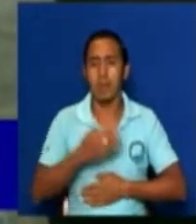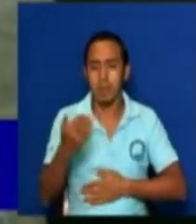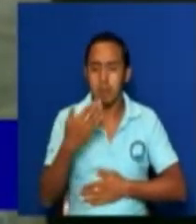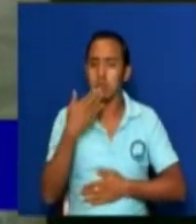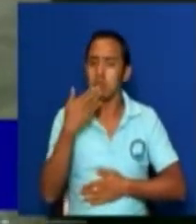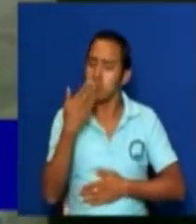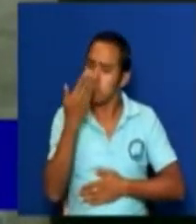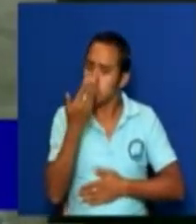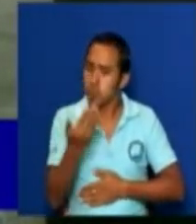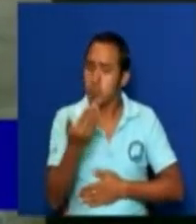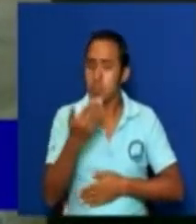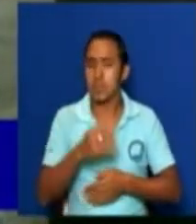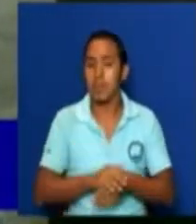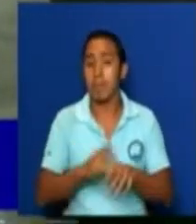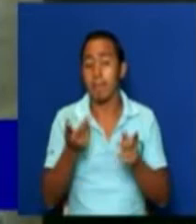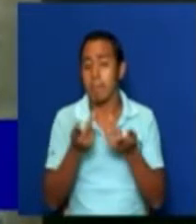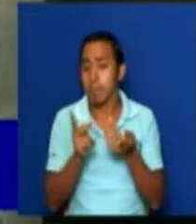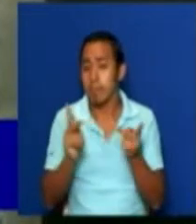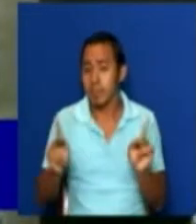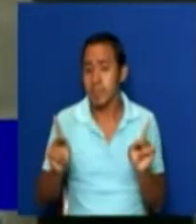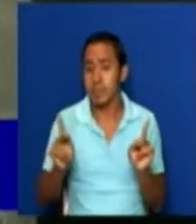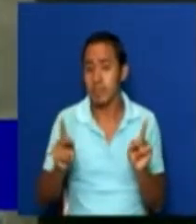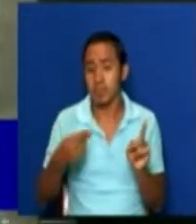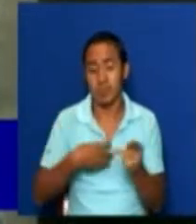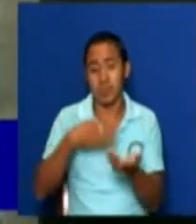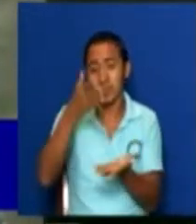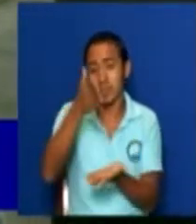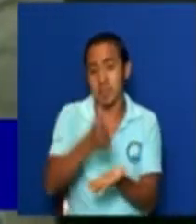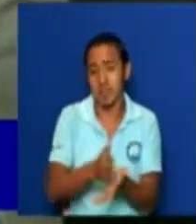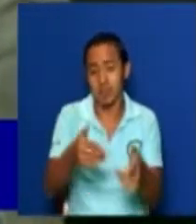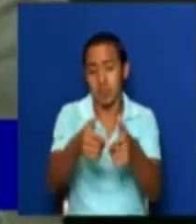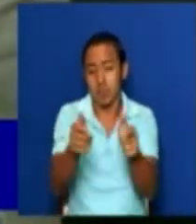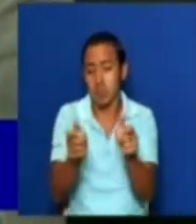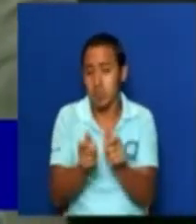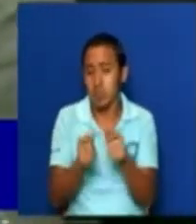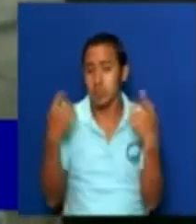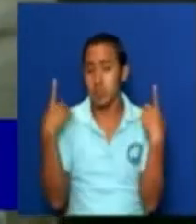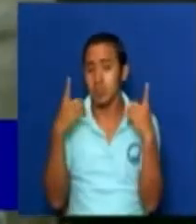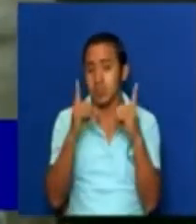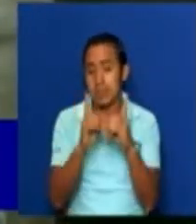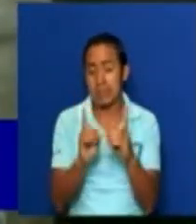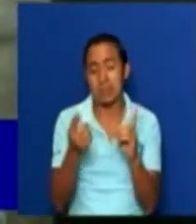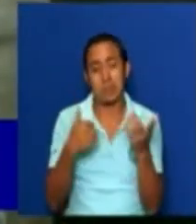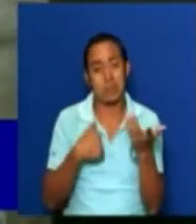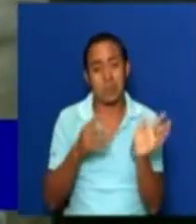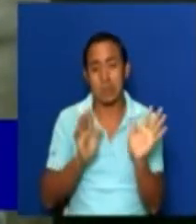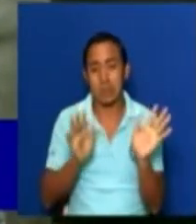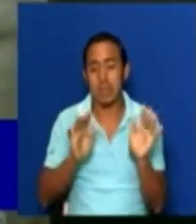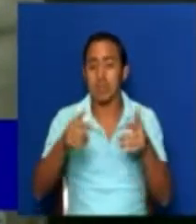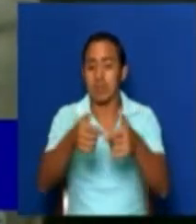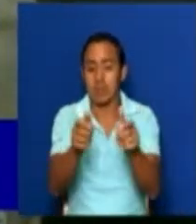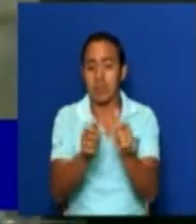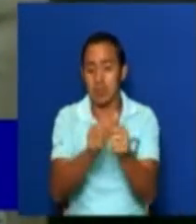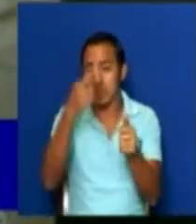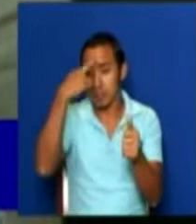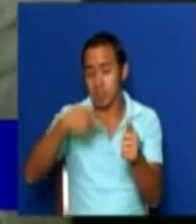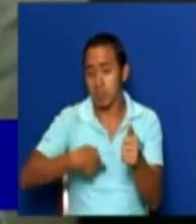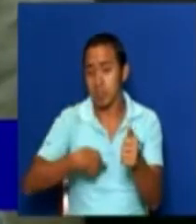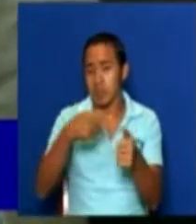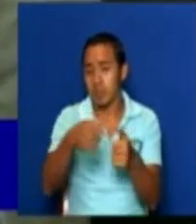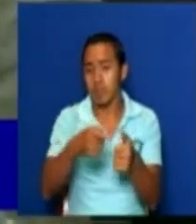pertinente, pero está en manos de la Junta Directiva tomar la decisión. Es este órgano